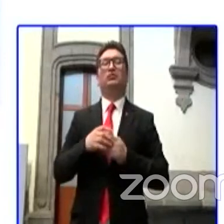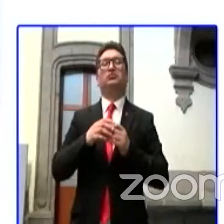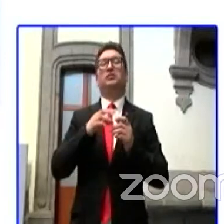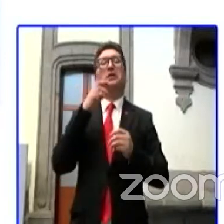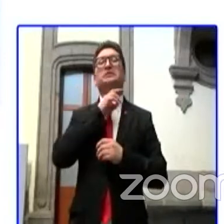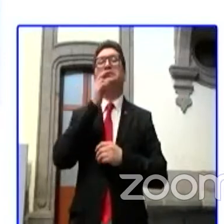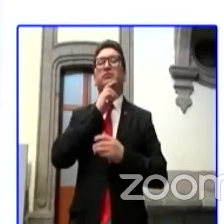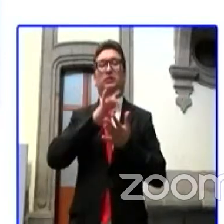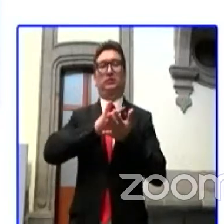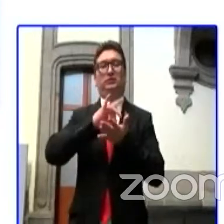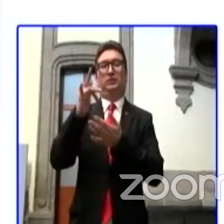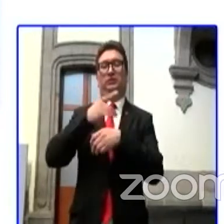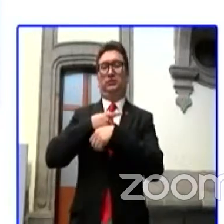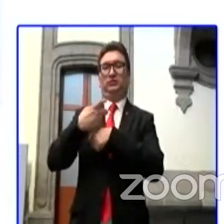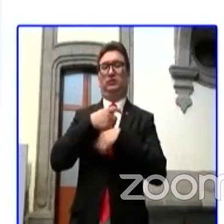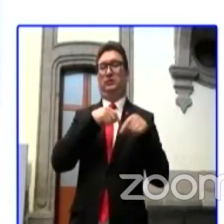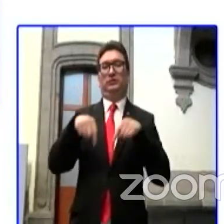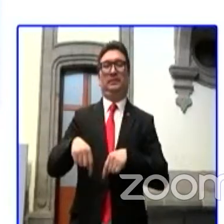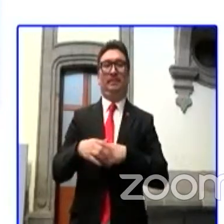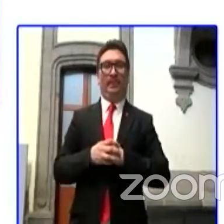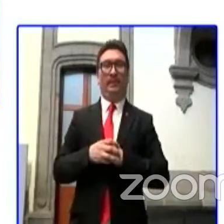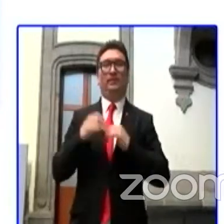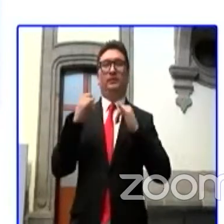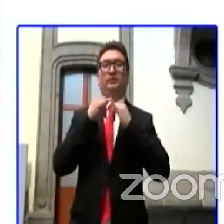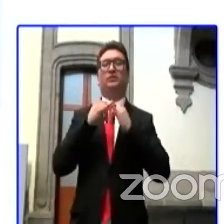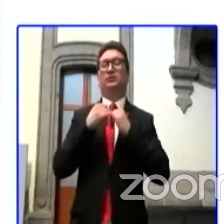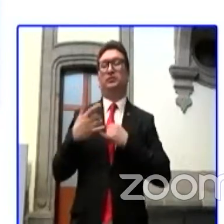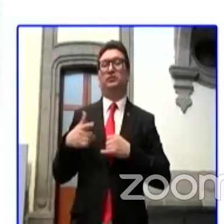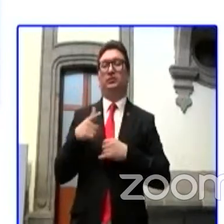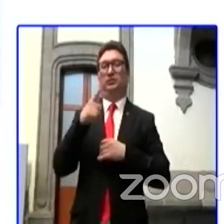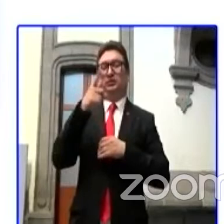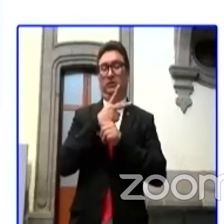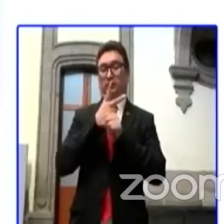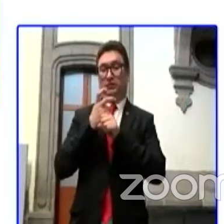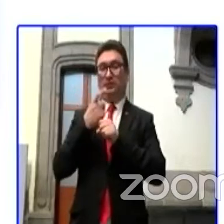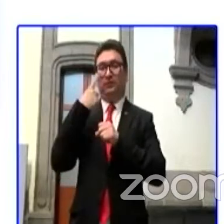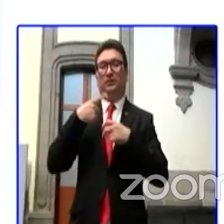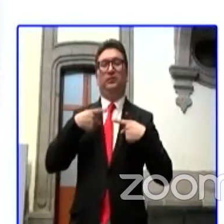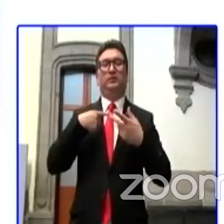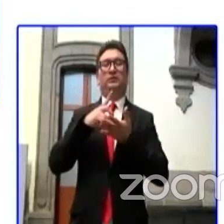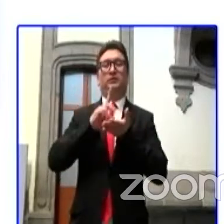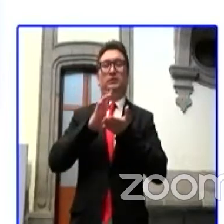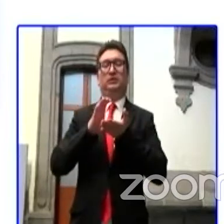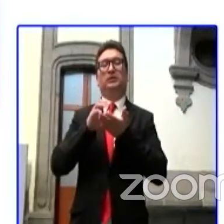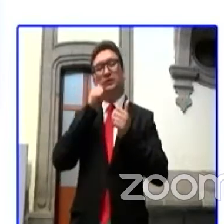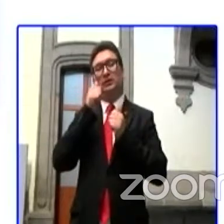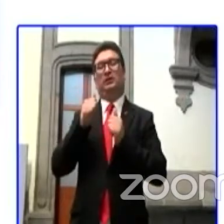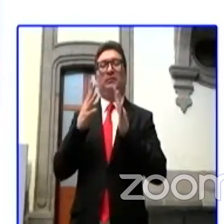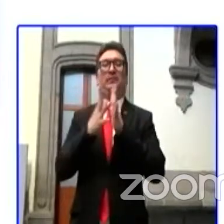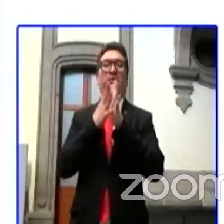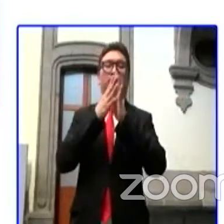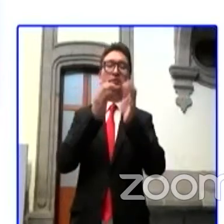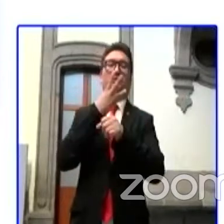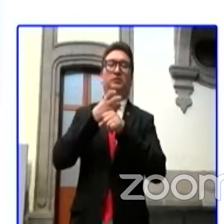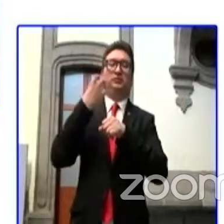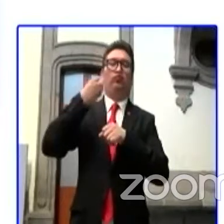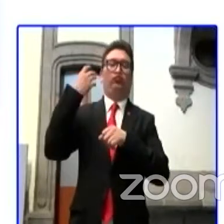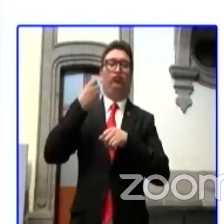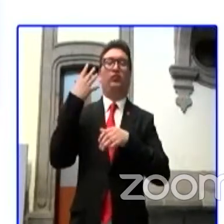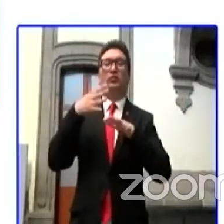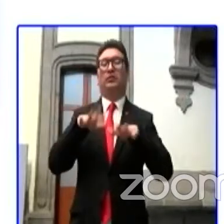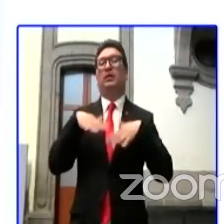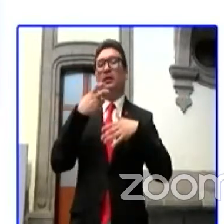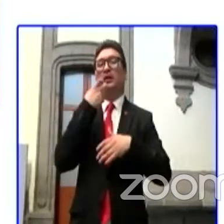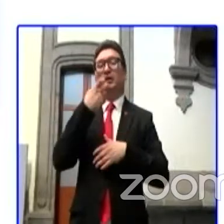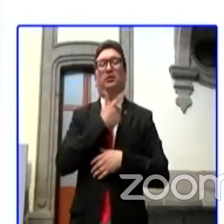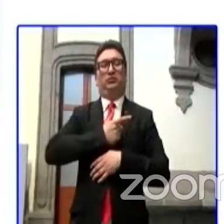la invitación al Instituto Guanajuatense para las Personas con Discapacidad para participar en este tercer foro. La verdad me da mucho gusto